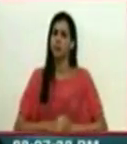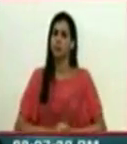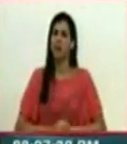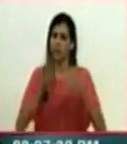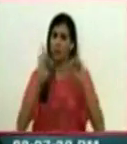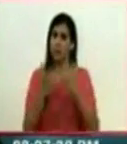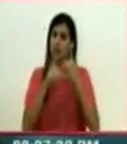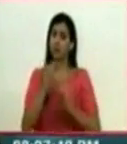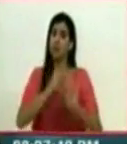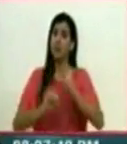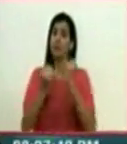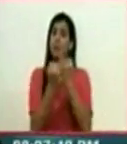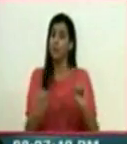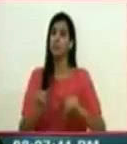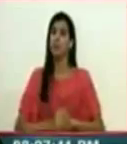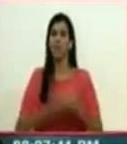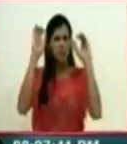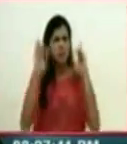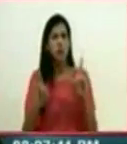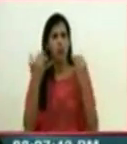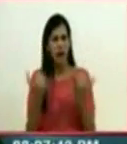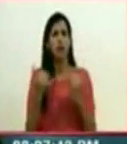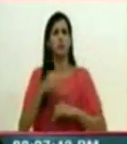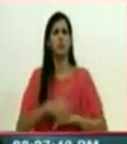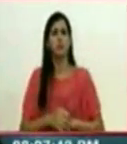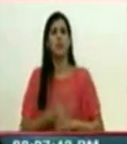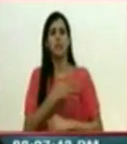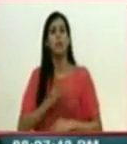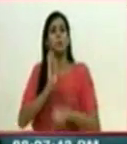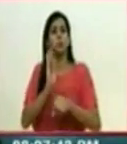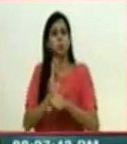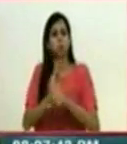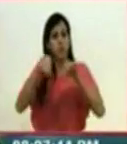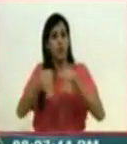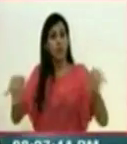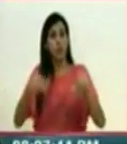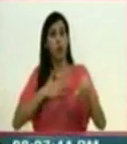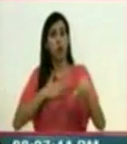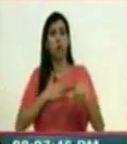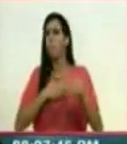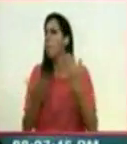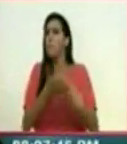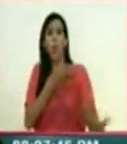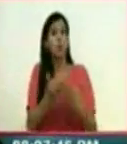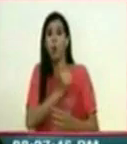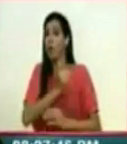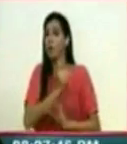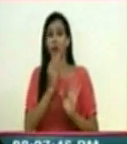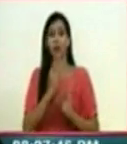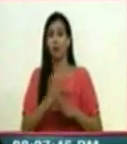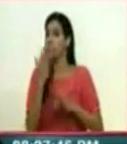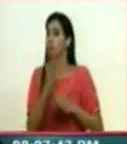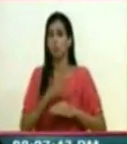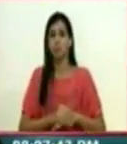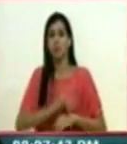determinado a defender su soberanía, está determinado a defender la integridad de su territorio por encima de lo que sea. La